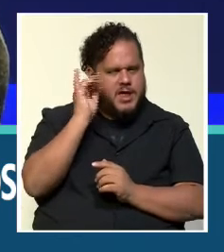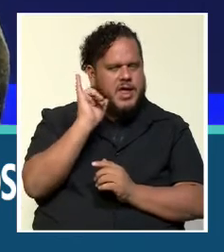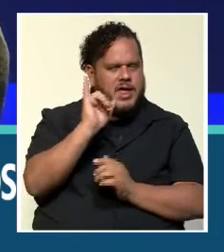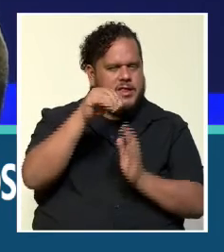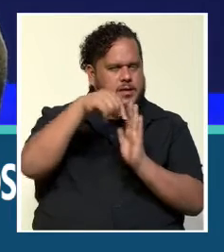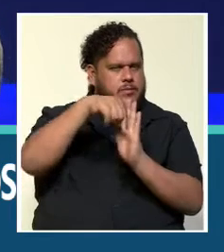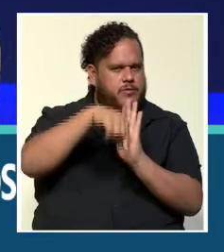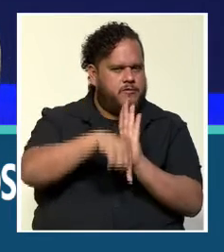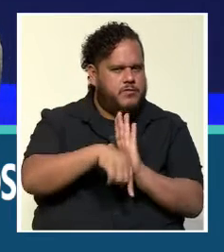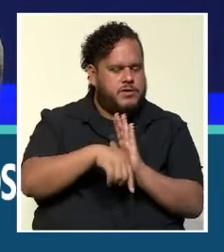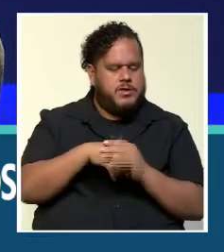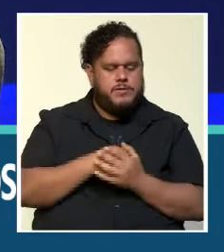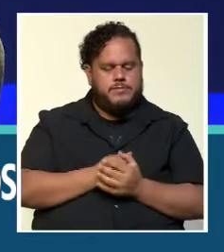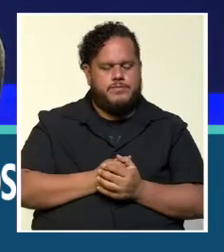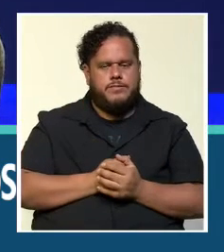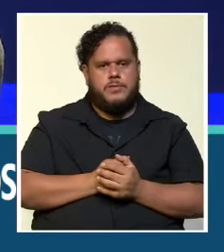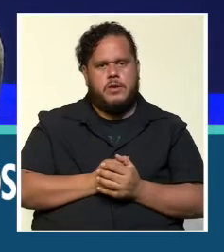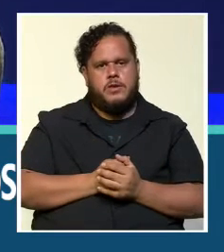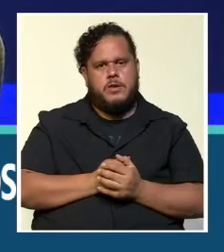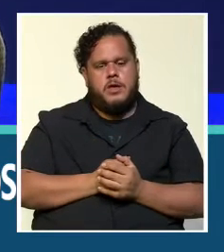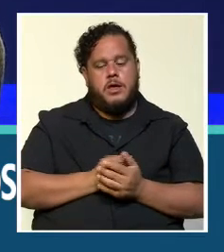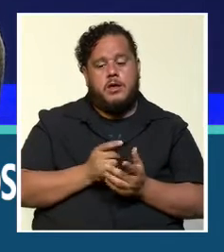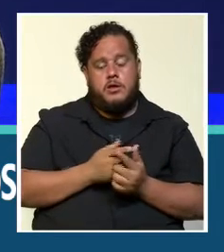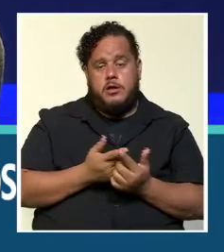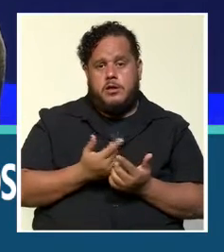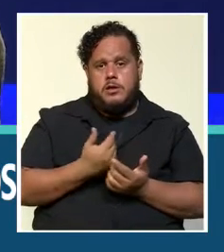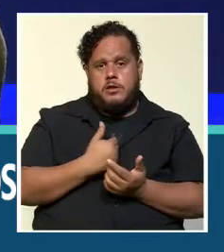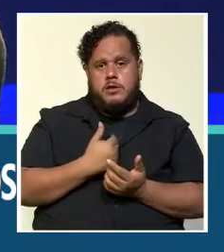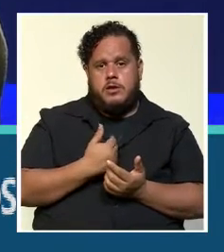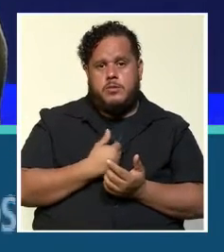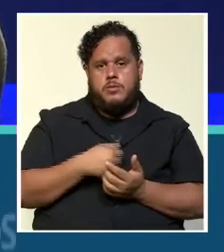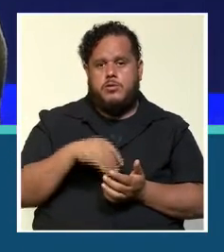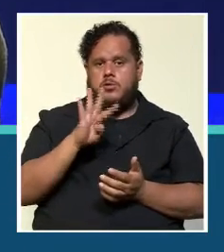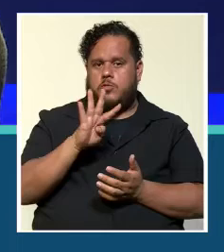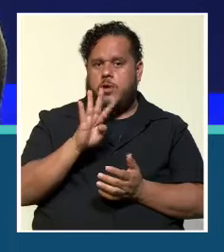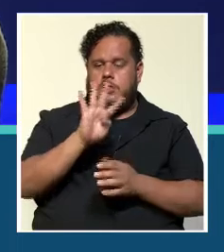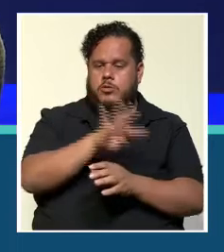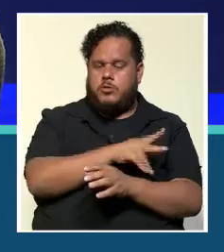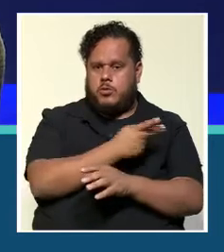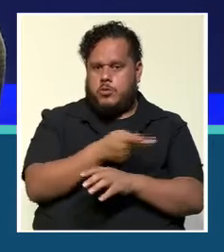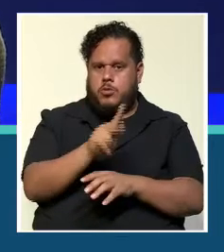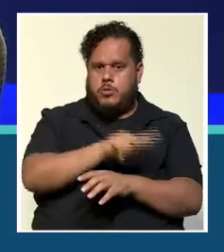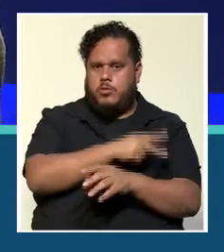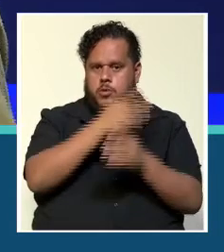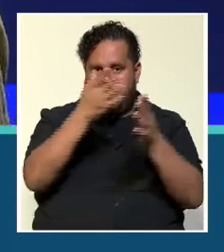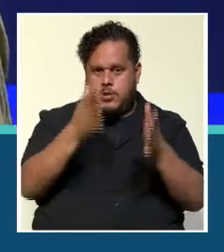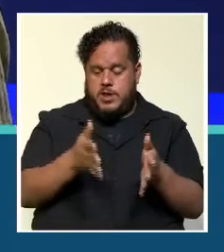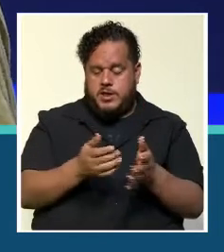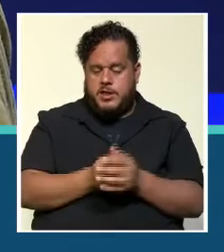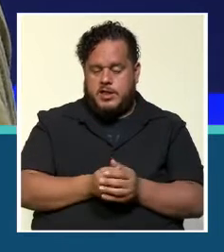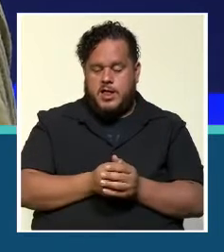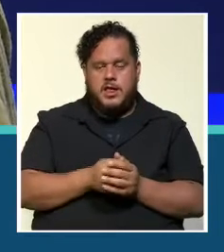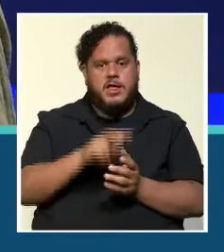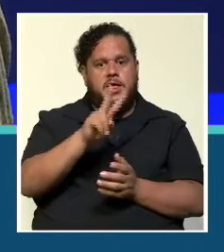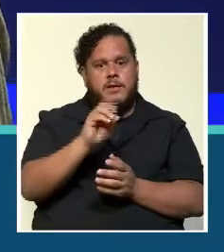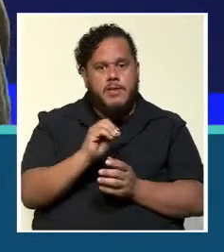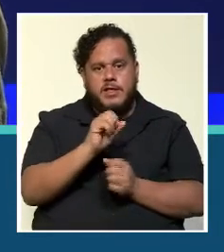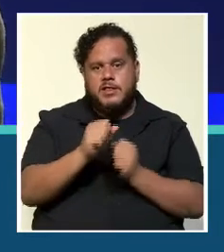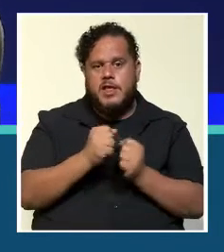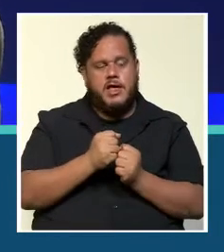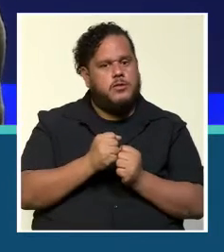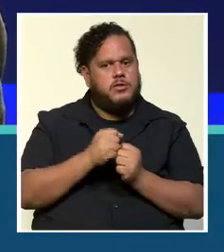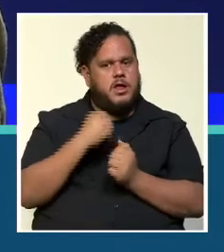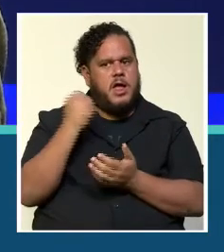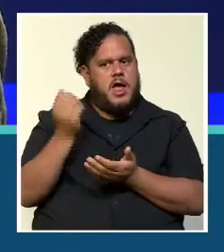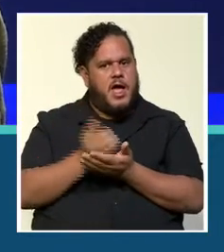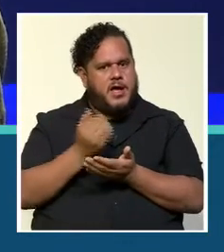profundidad. Entonces, tenemos cuatro poetas que en estos 20 años han ganado